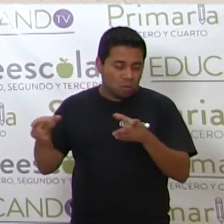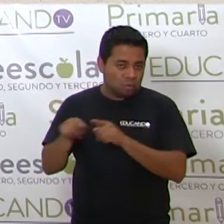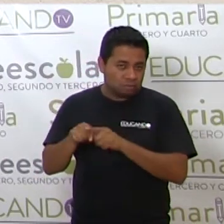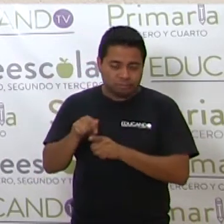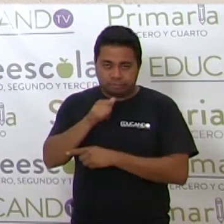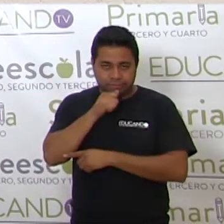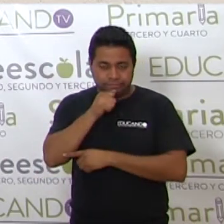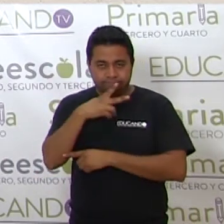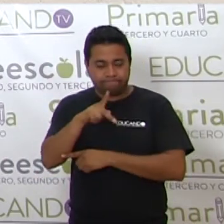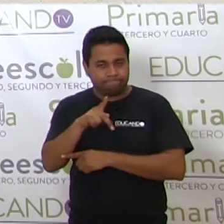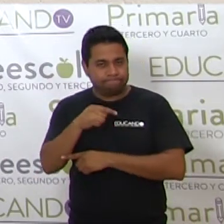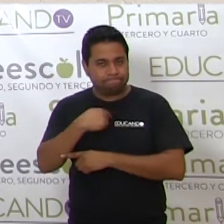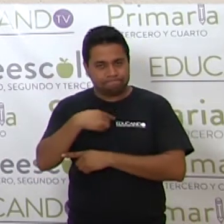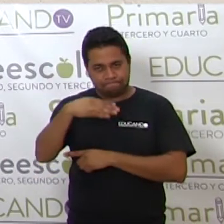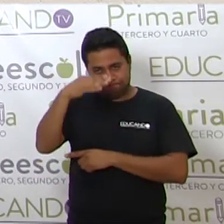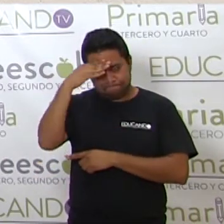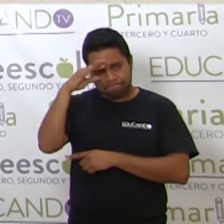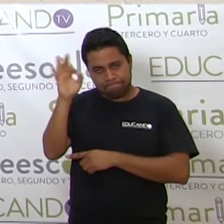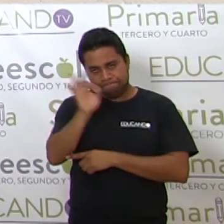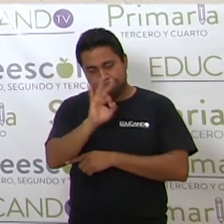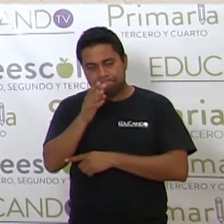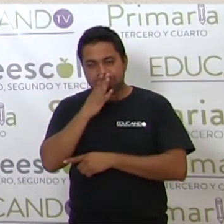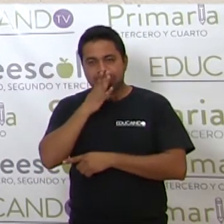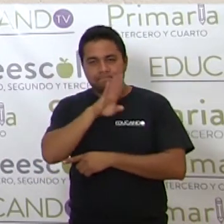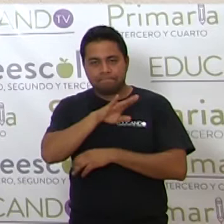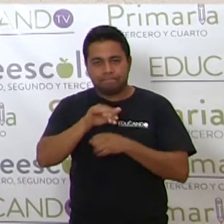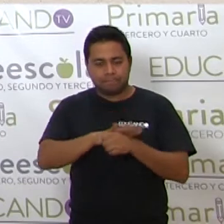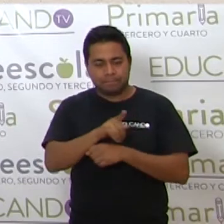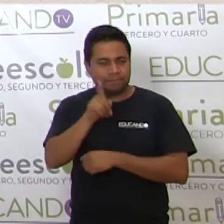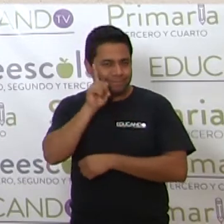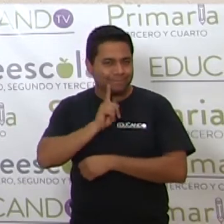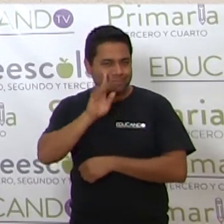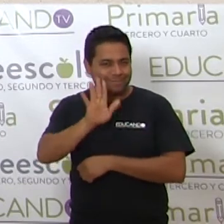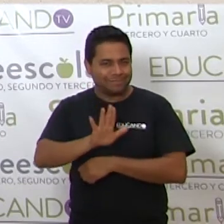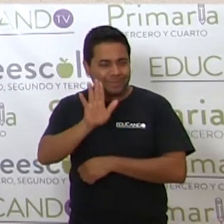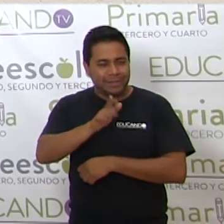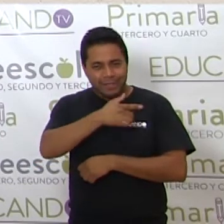se me hace que no les va a ir muy bien por la ambición